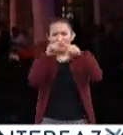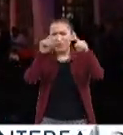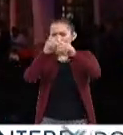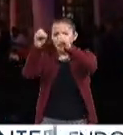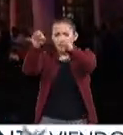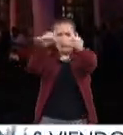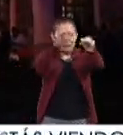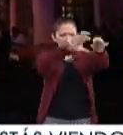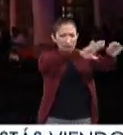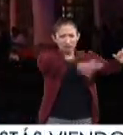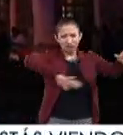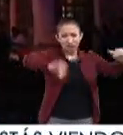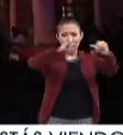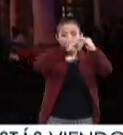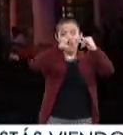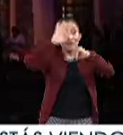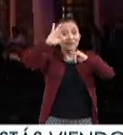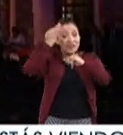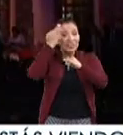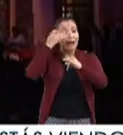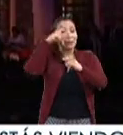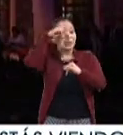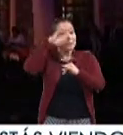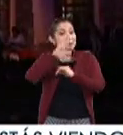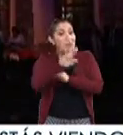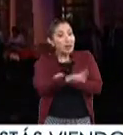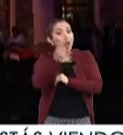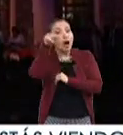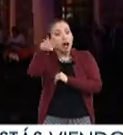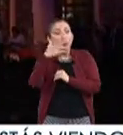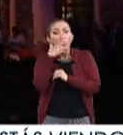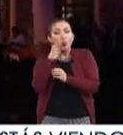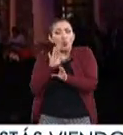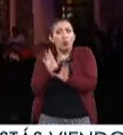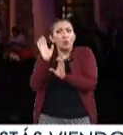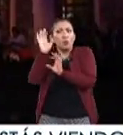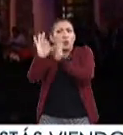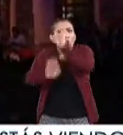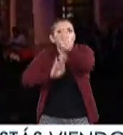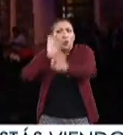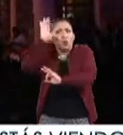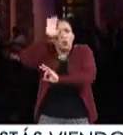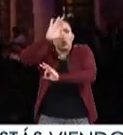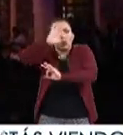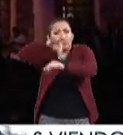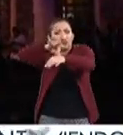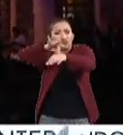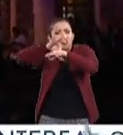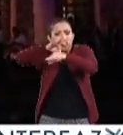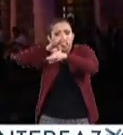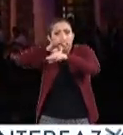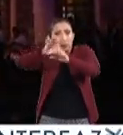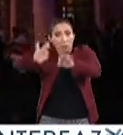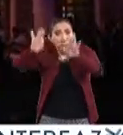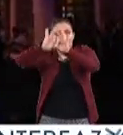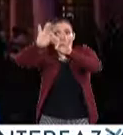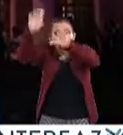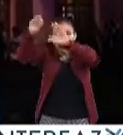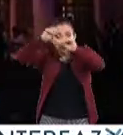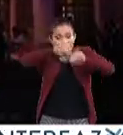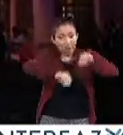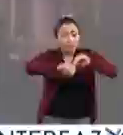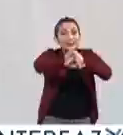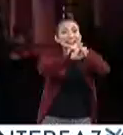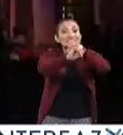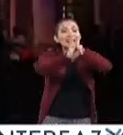parte de las grandes instituciones federales de México que atesoran un patrimonio físico impactante. Esta es su